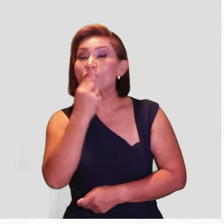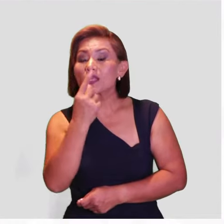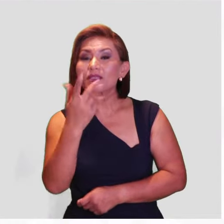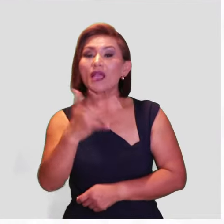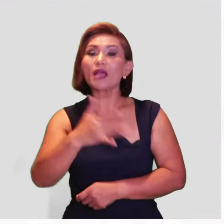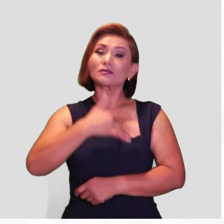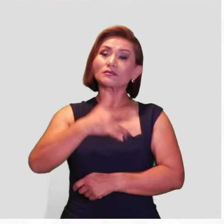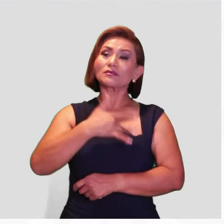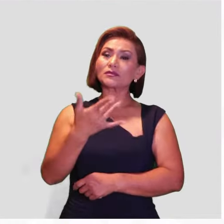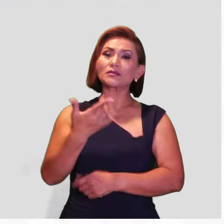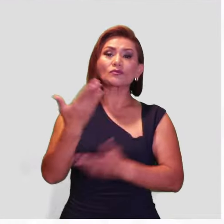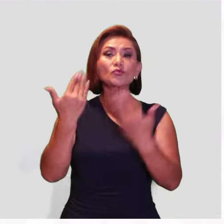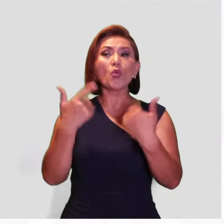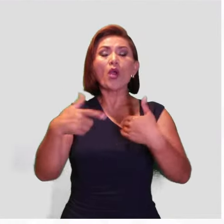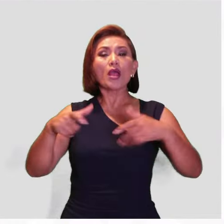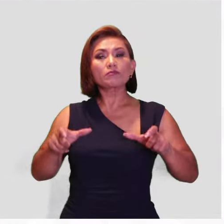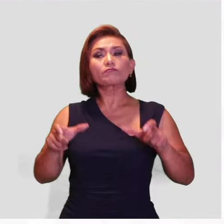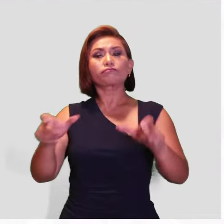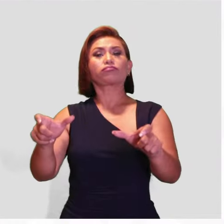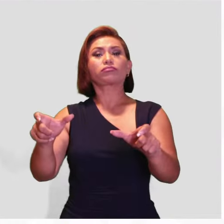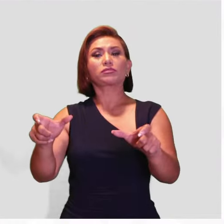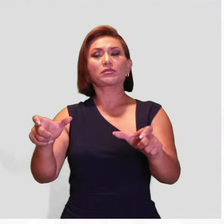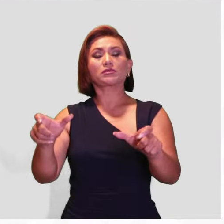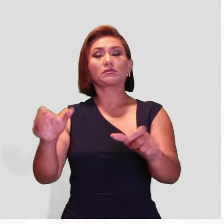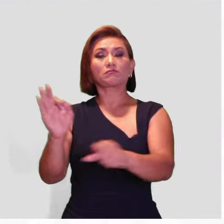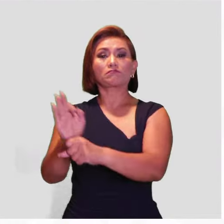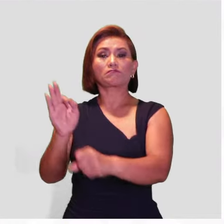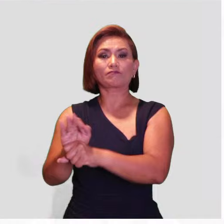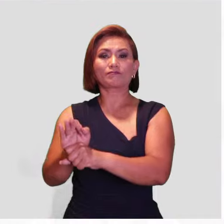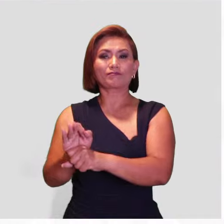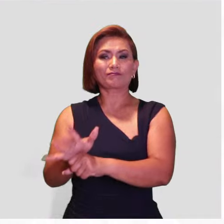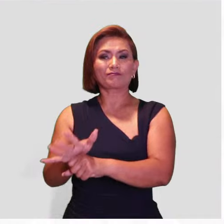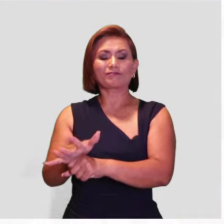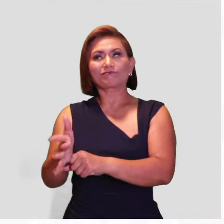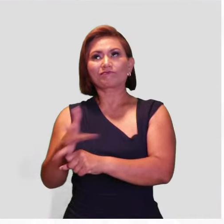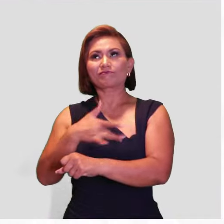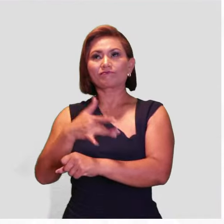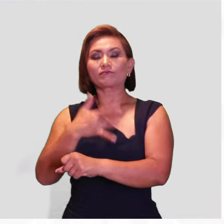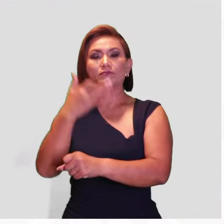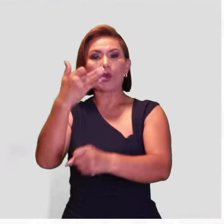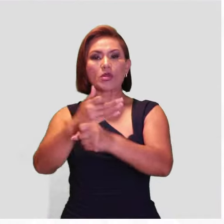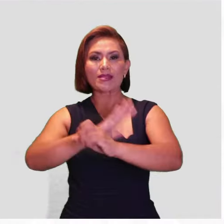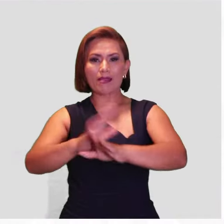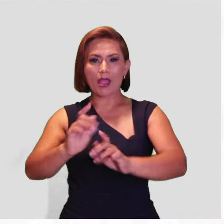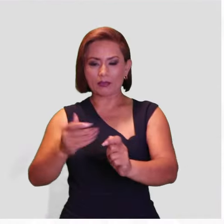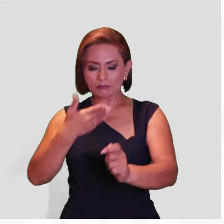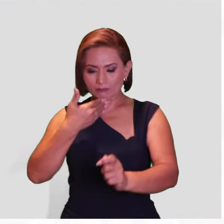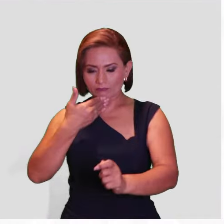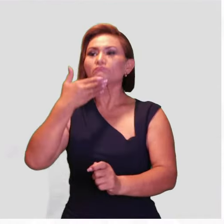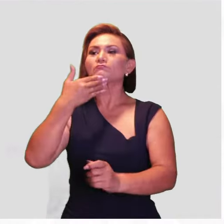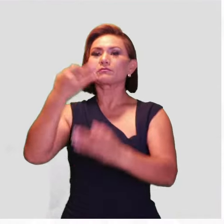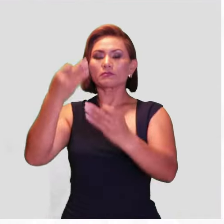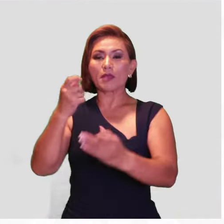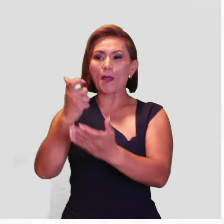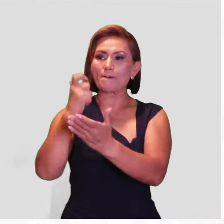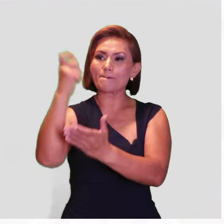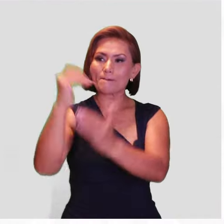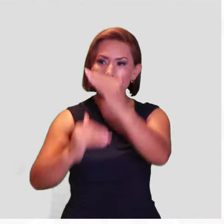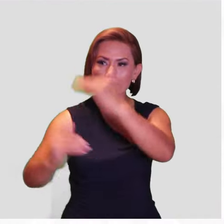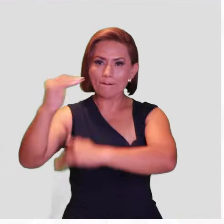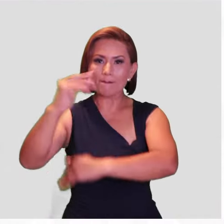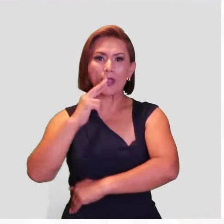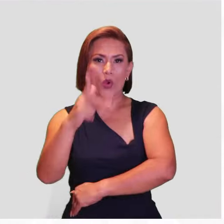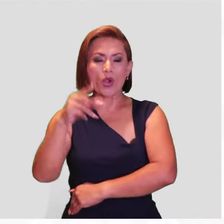por falta de la convicción del gobierno, es el momento de dignificar sus salarios, de poder